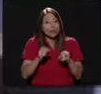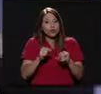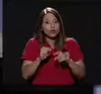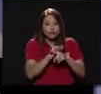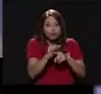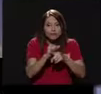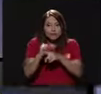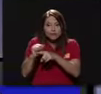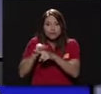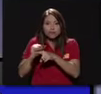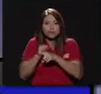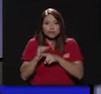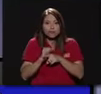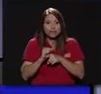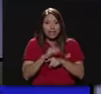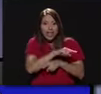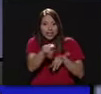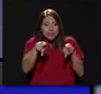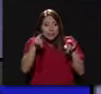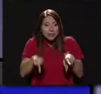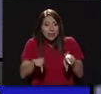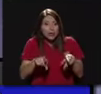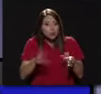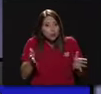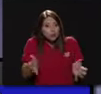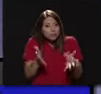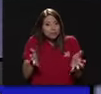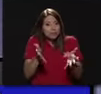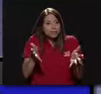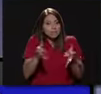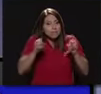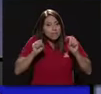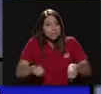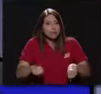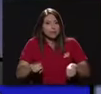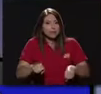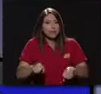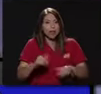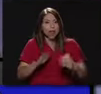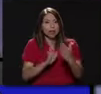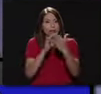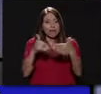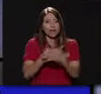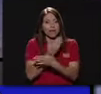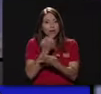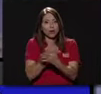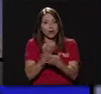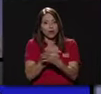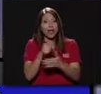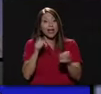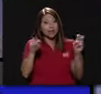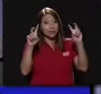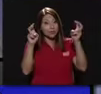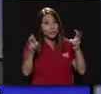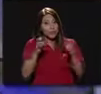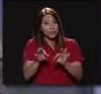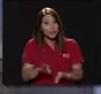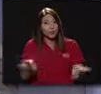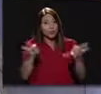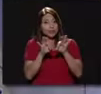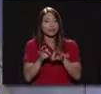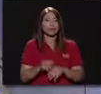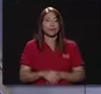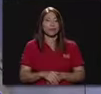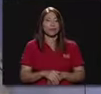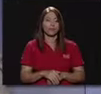capacidades para esas personas que no pueden pasarse el carril rápido, de la economía, de la nueva economía. Ese es un tema importantísimo. El